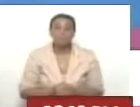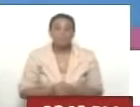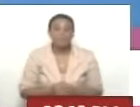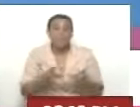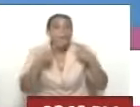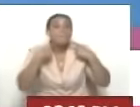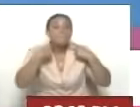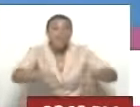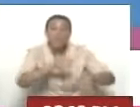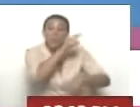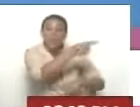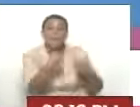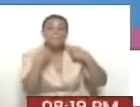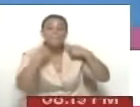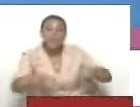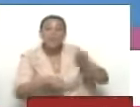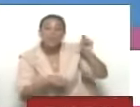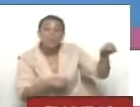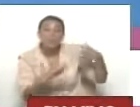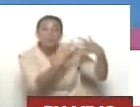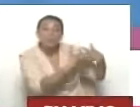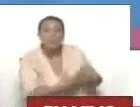Pierden ustedes más.